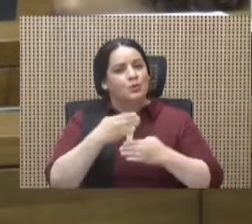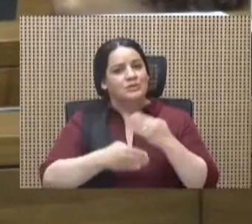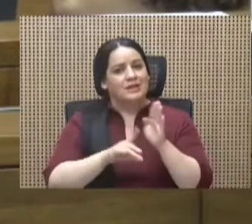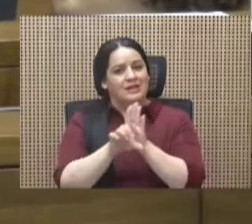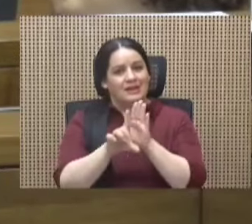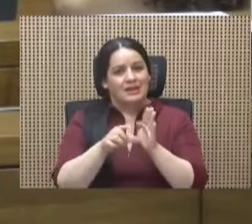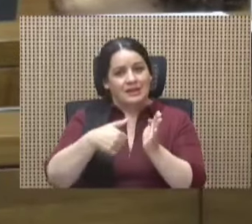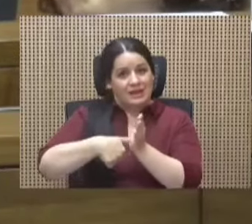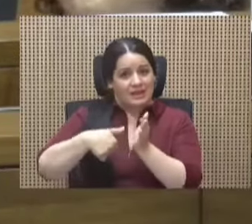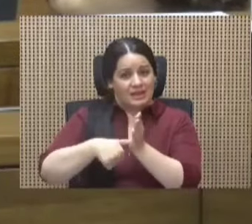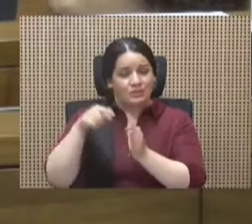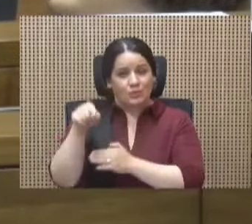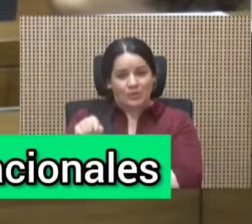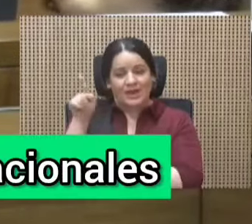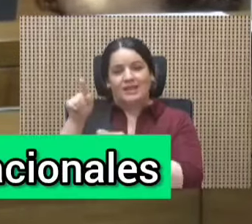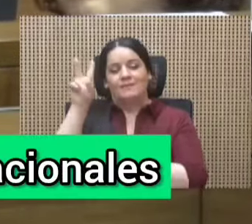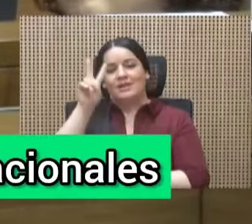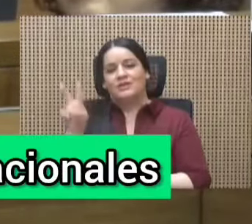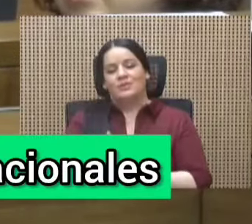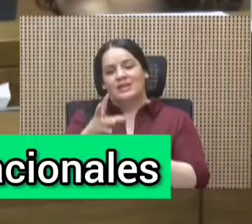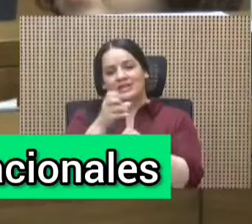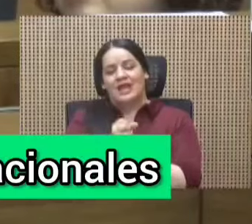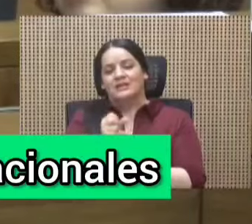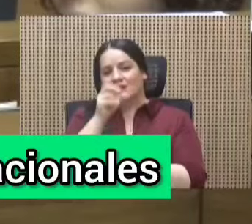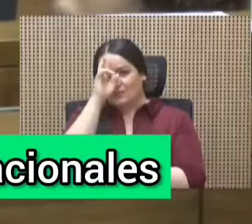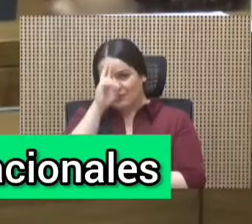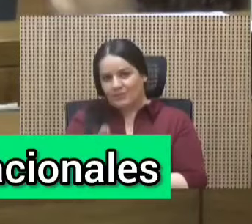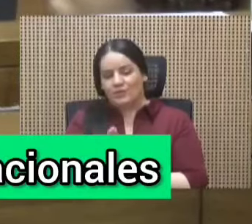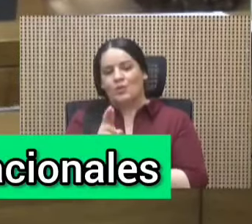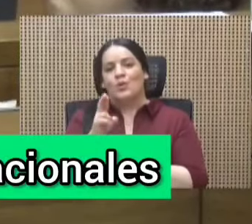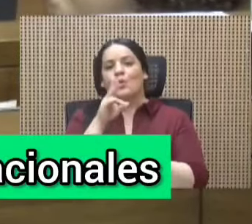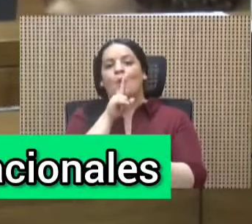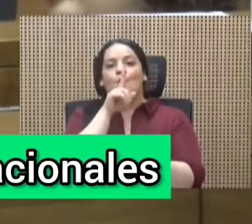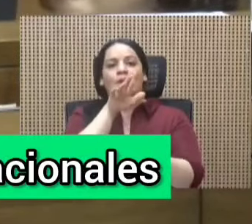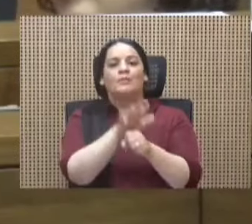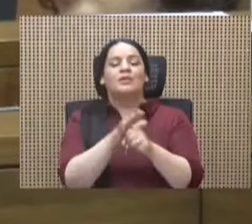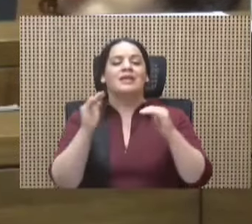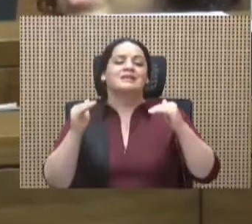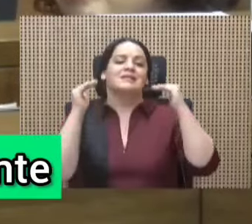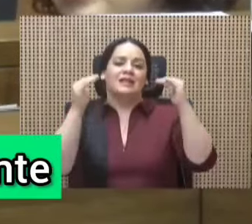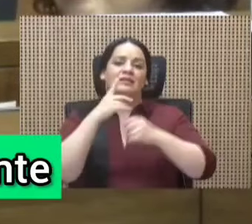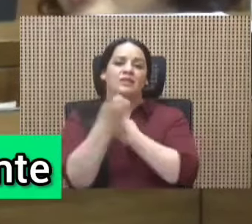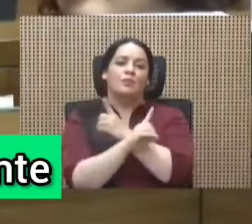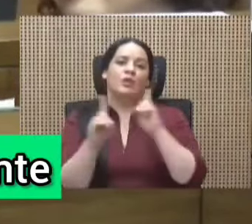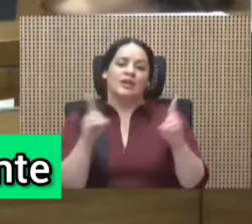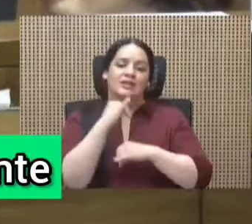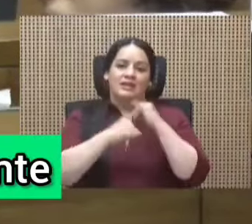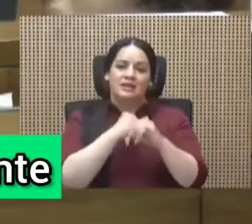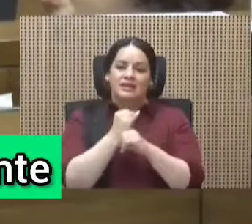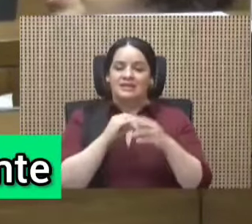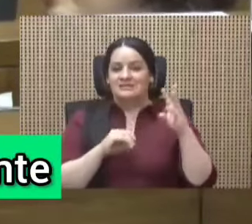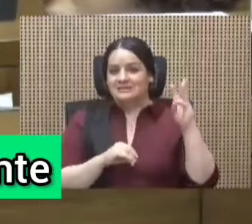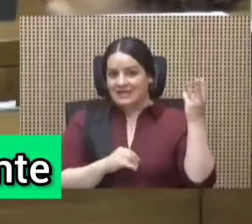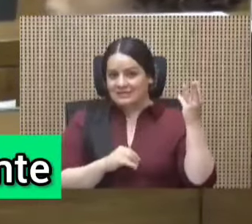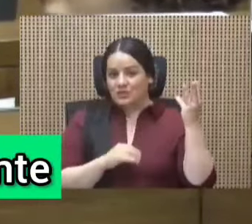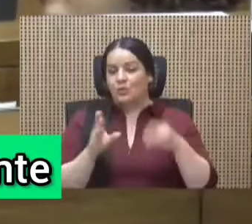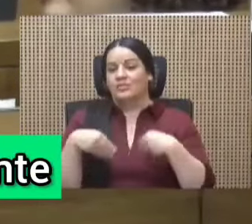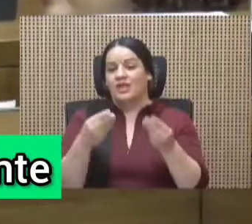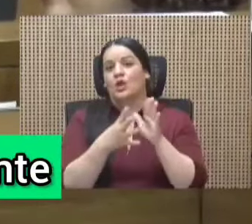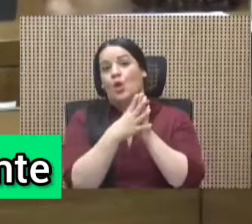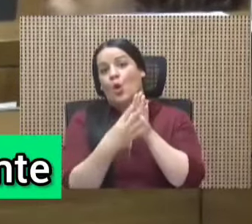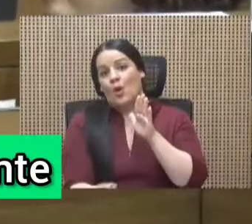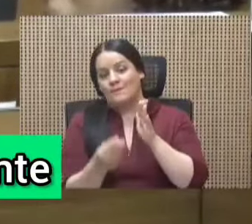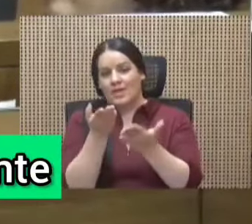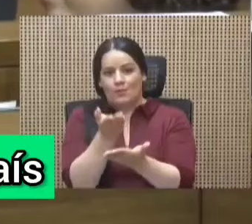Venezuela se lleve a cabo en un ambiente de respeto y cumplimiento de los estándares democráticos internacionales. Sexto, remitir copia de esta moción